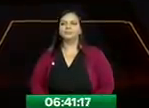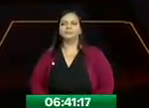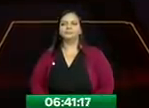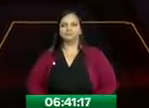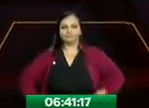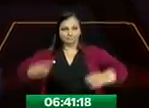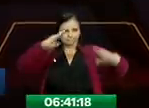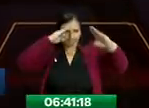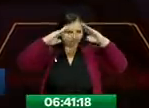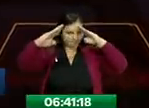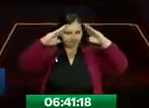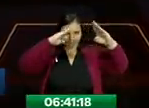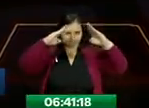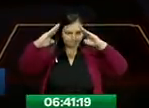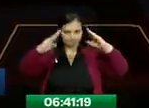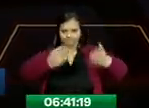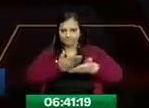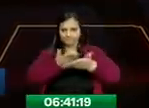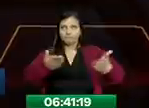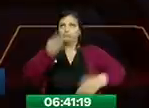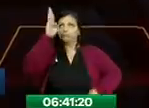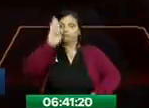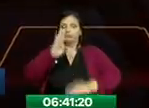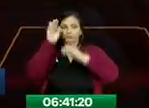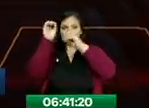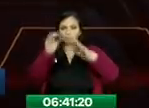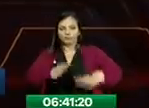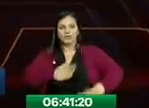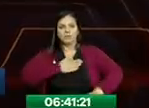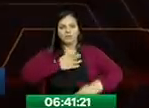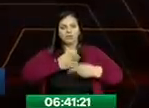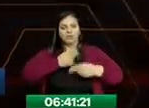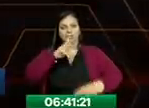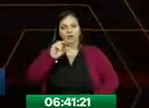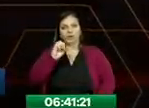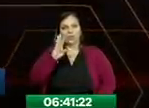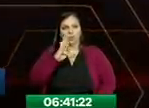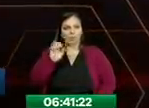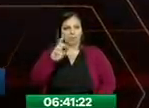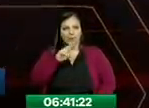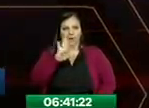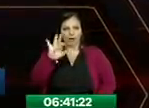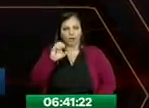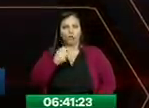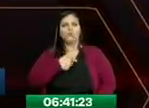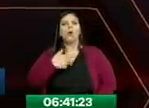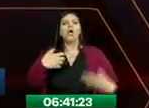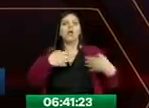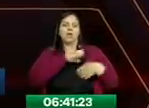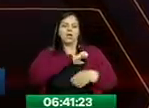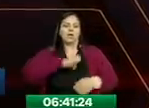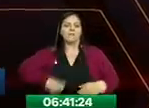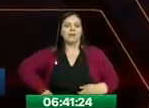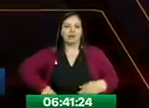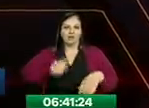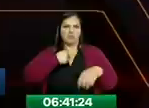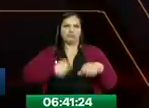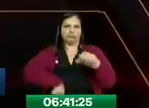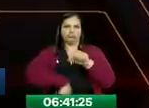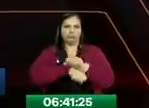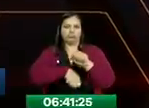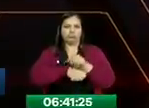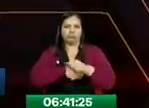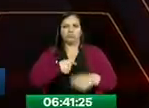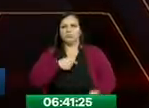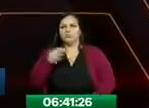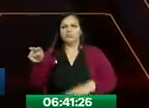Hola mi gente, bendecido al 100. Les saluda Roberto La Tuca Ordóñez, jugador del Club Sport Emelec. La verdad que muy apenado por todo lo que está sucediendo, esta